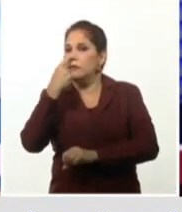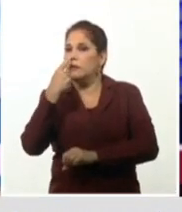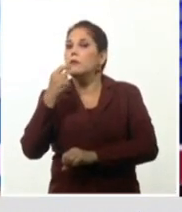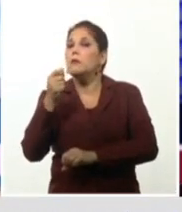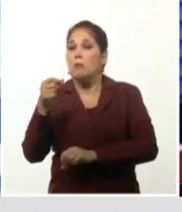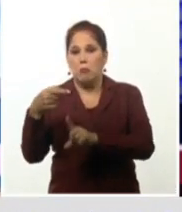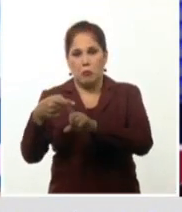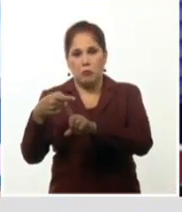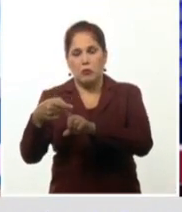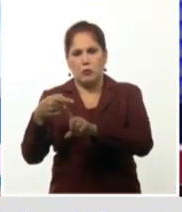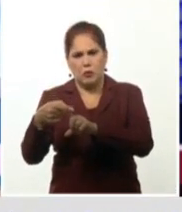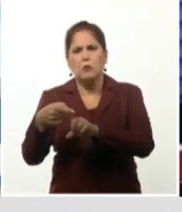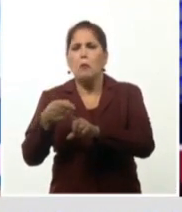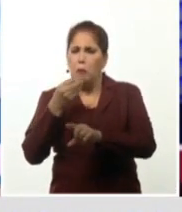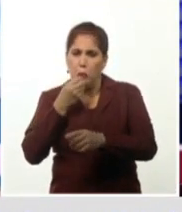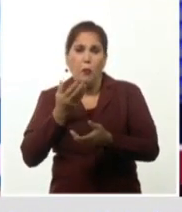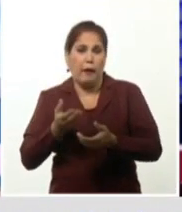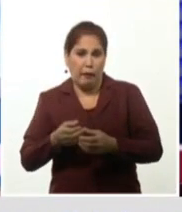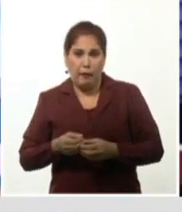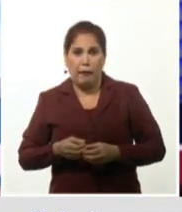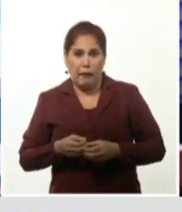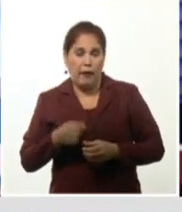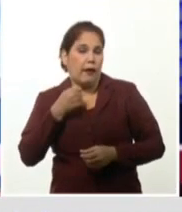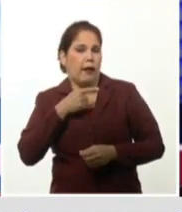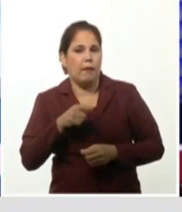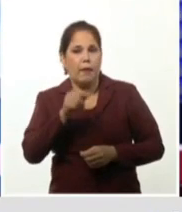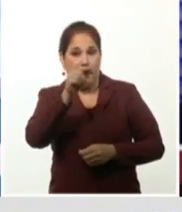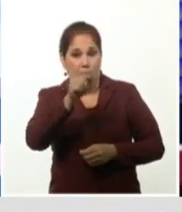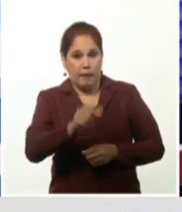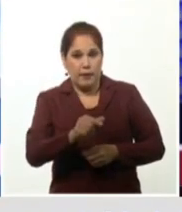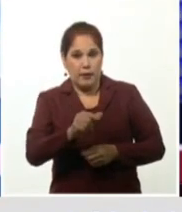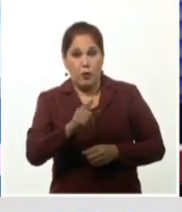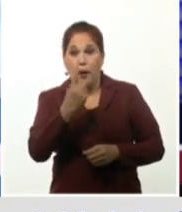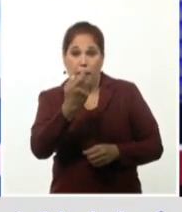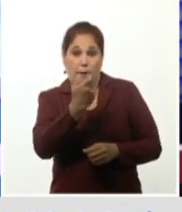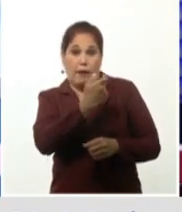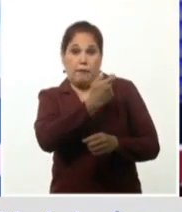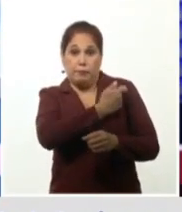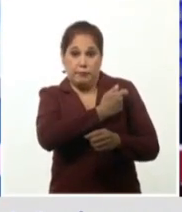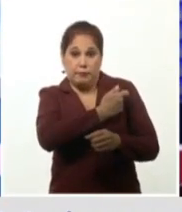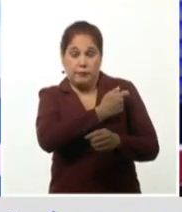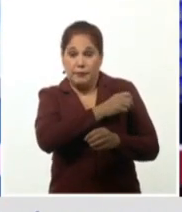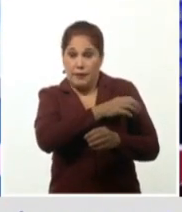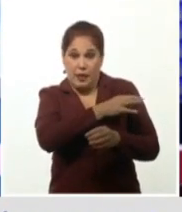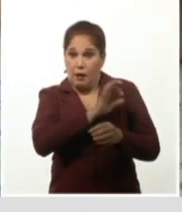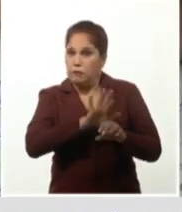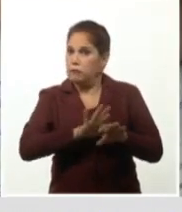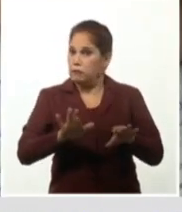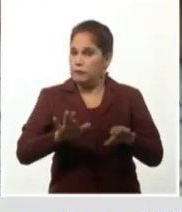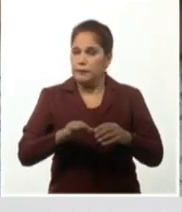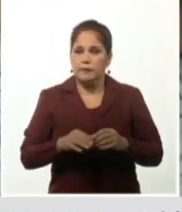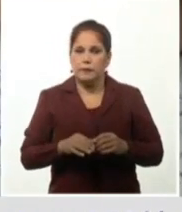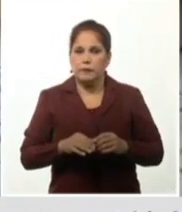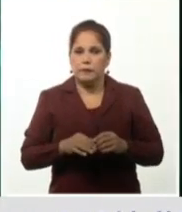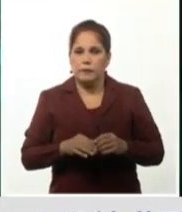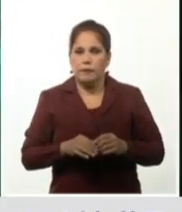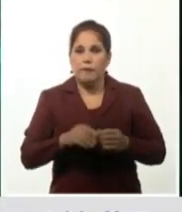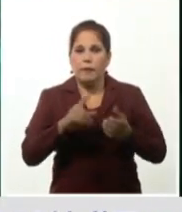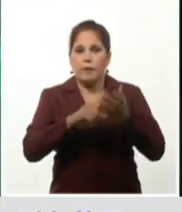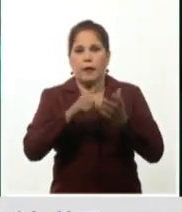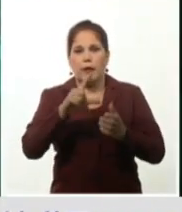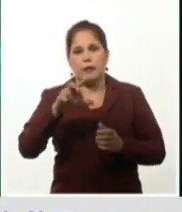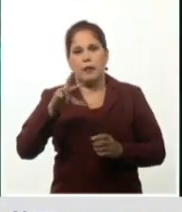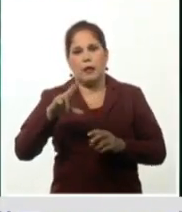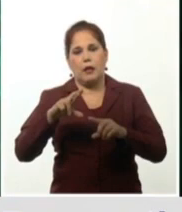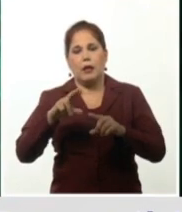¿Y por qué sucede? Hay personas, por ejemplo, que después de una primera dosis de inmunización resultan PCR positivo.